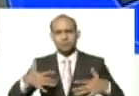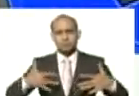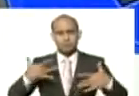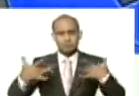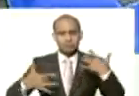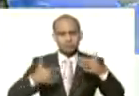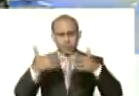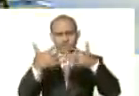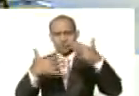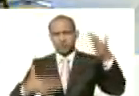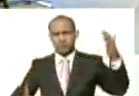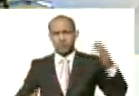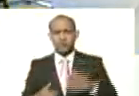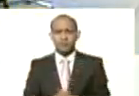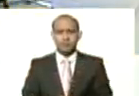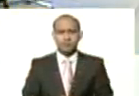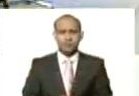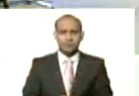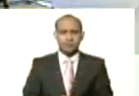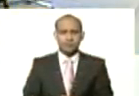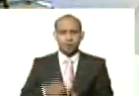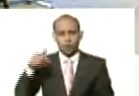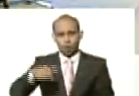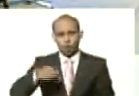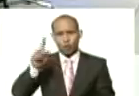balance y hoy estamos también